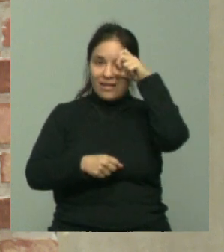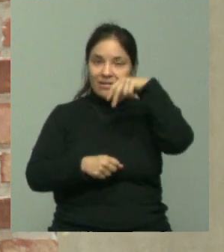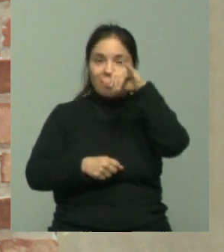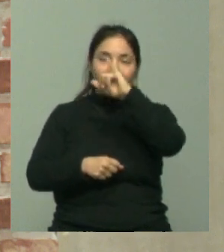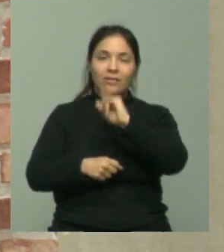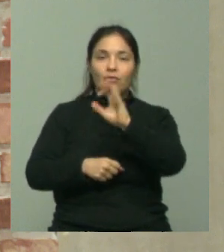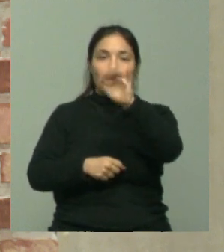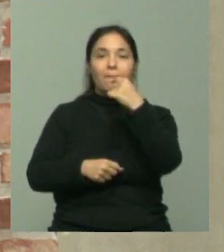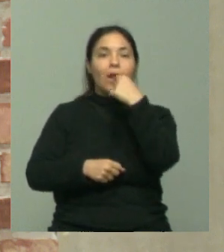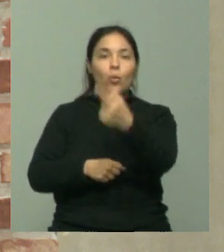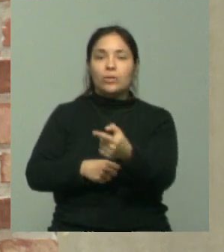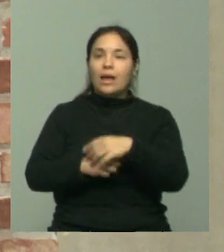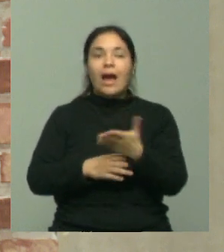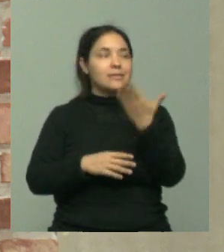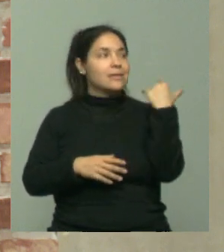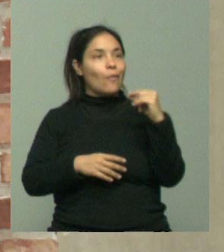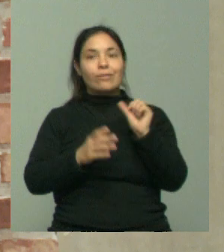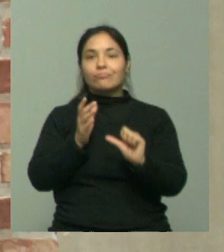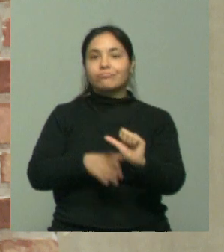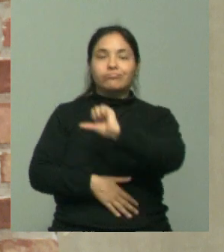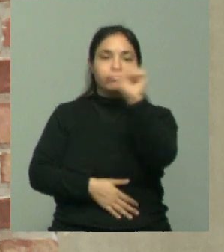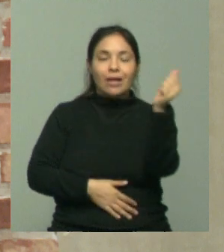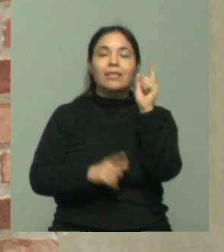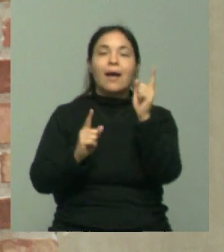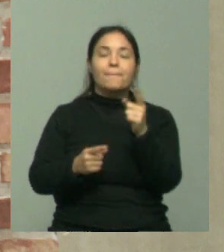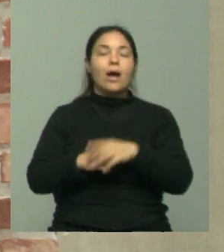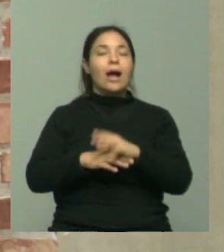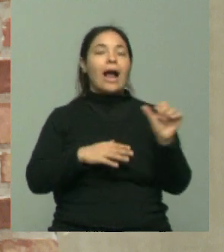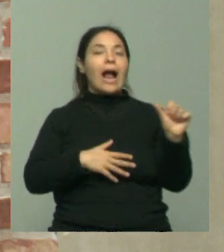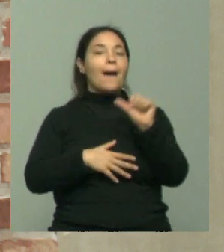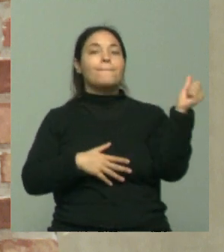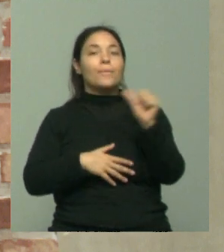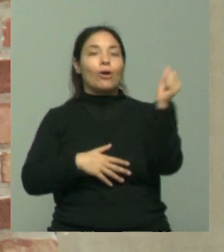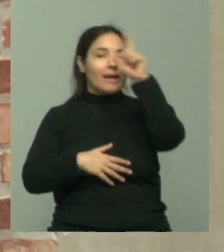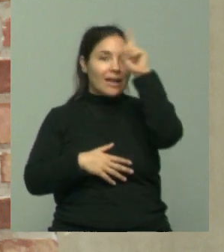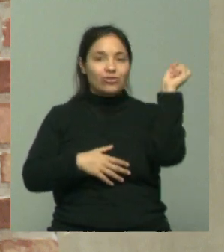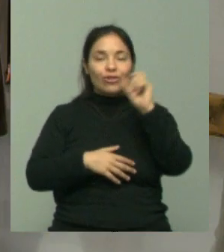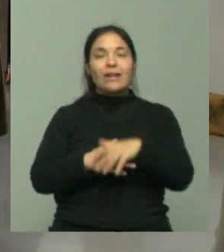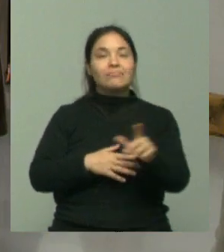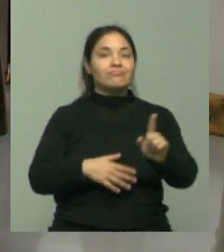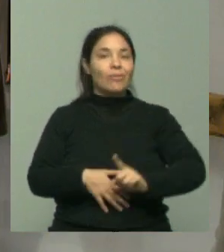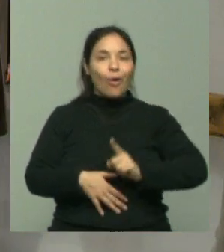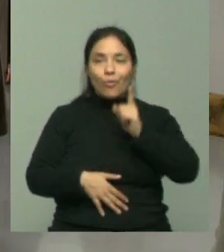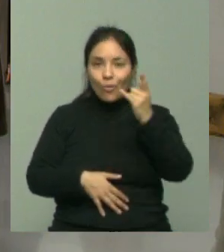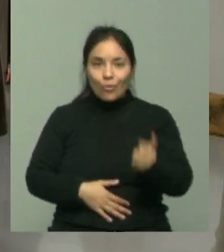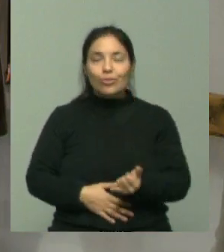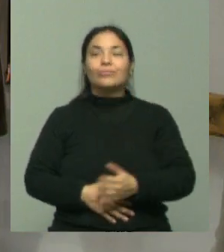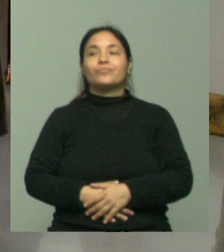sucedió esto? Bueno, ni hablar de los campeonatos nacionales ganados, me imagino, el orgullo. Bueno, esto pasó